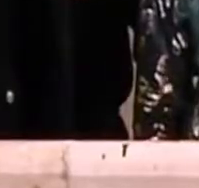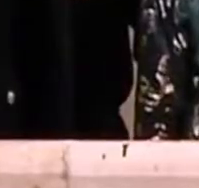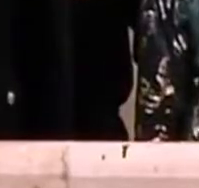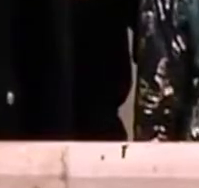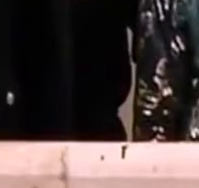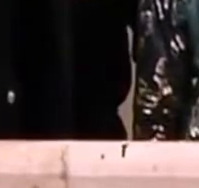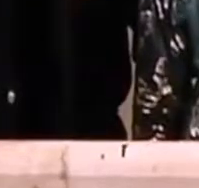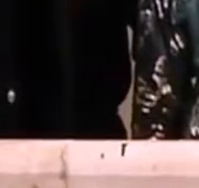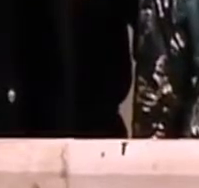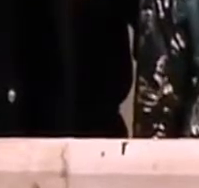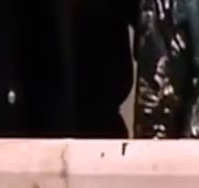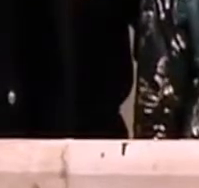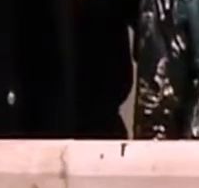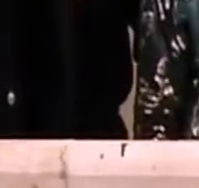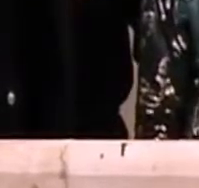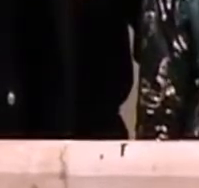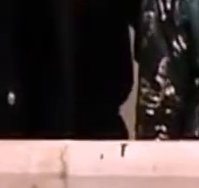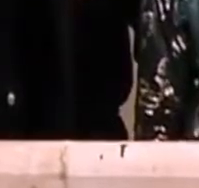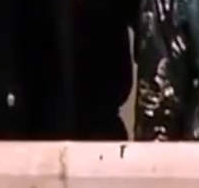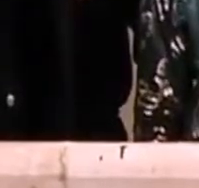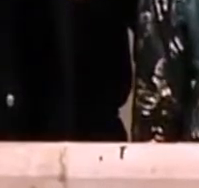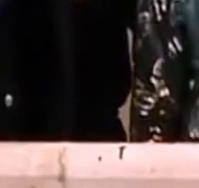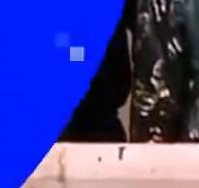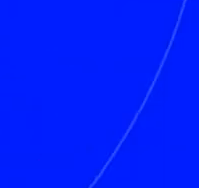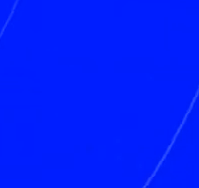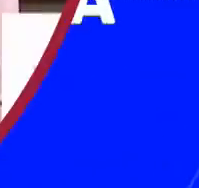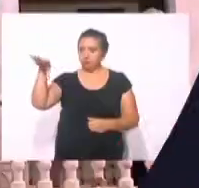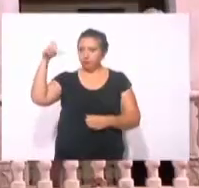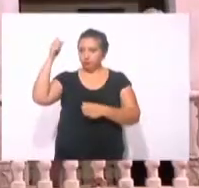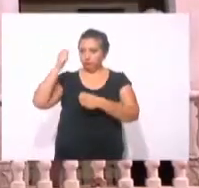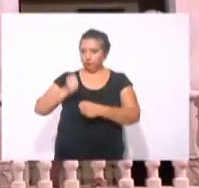madrugada del 16 de septiembre de 1810